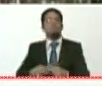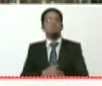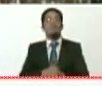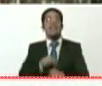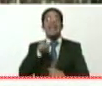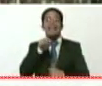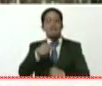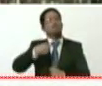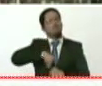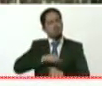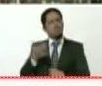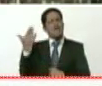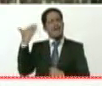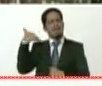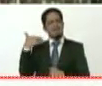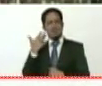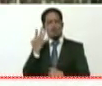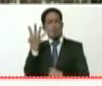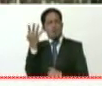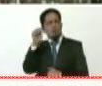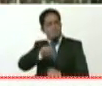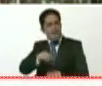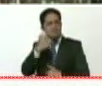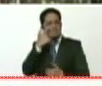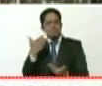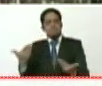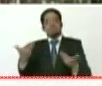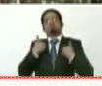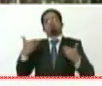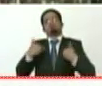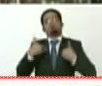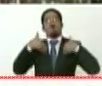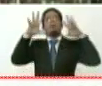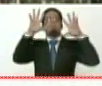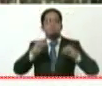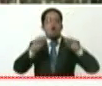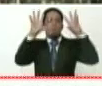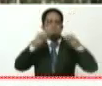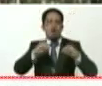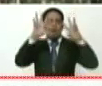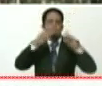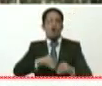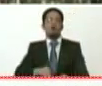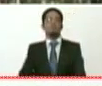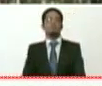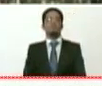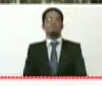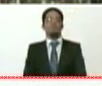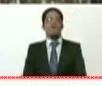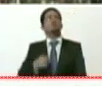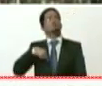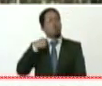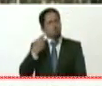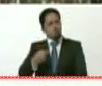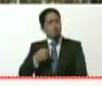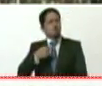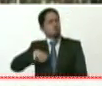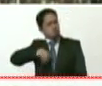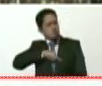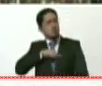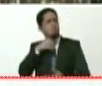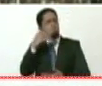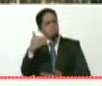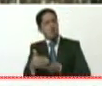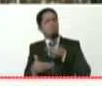hemos sufrido en los últimos 4 meses, decenas de ataques, y hemos ido blindando paso a paso.